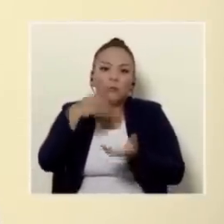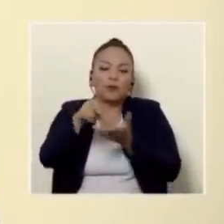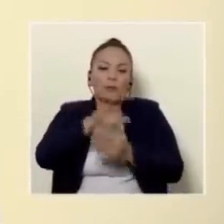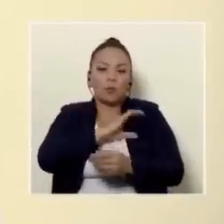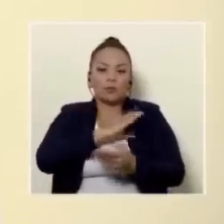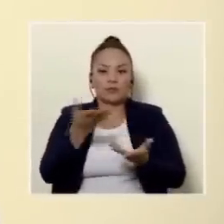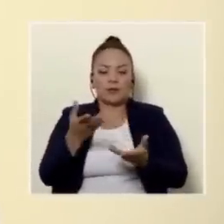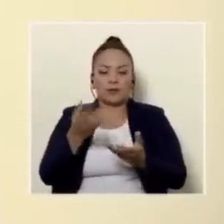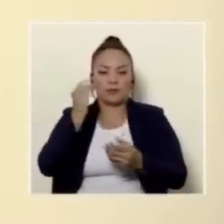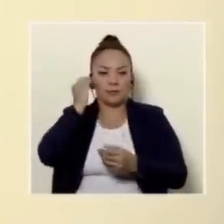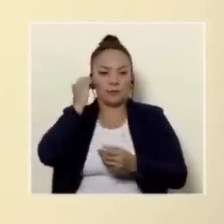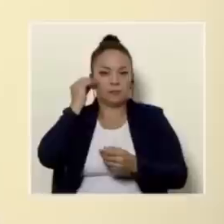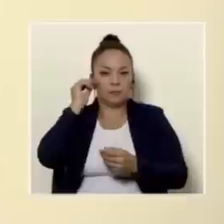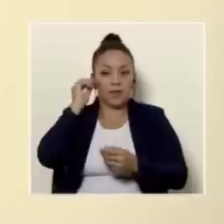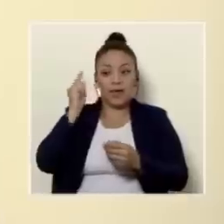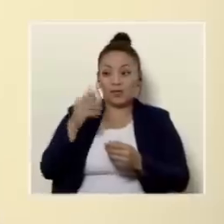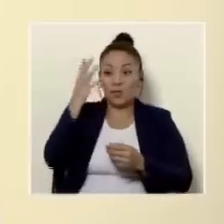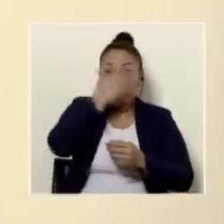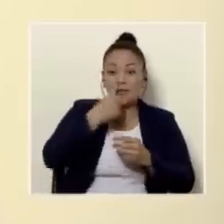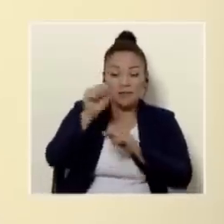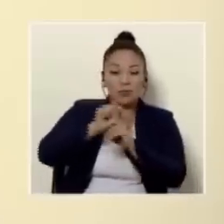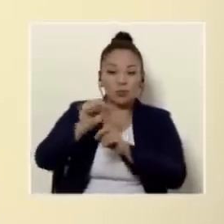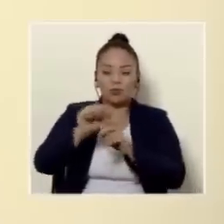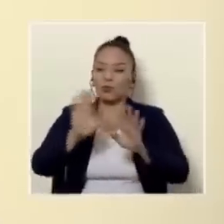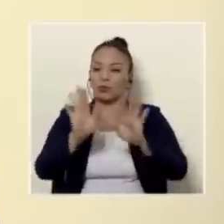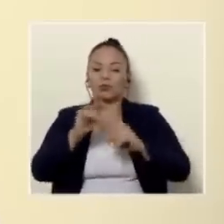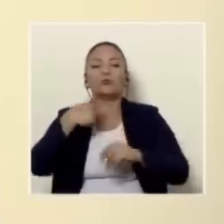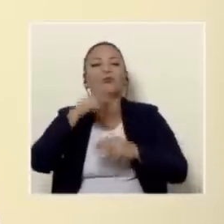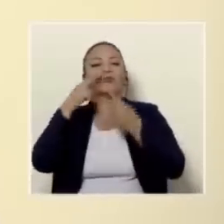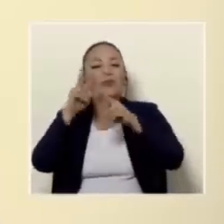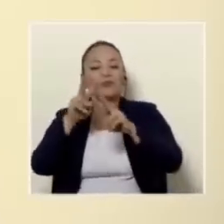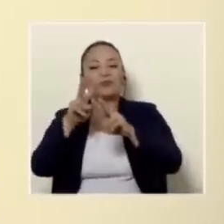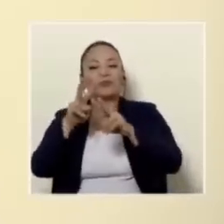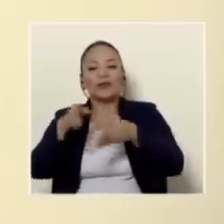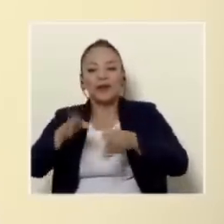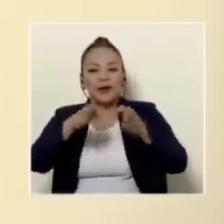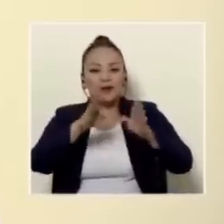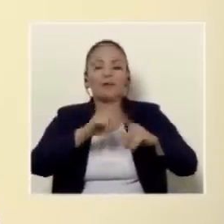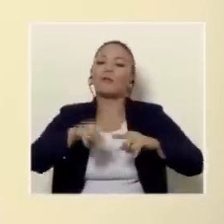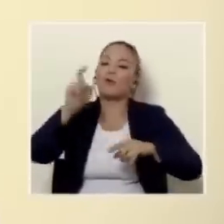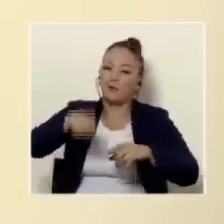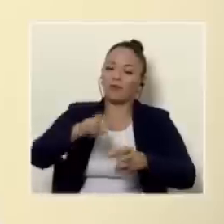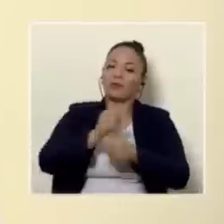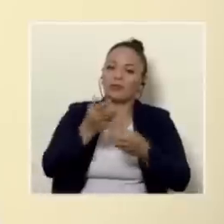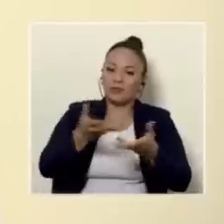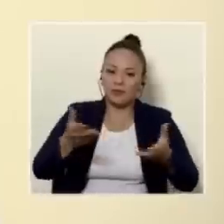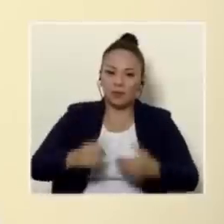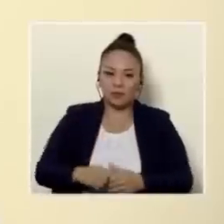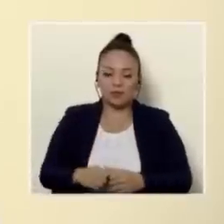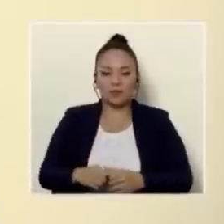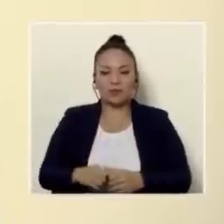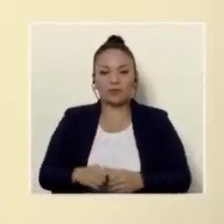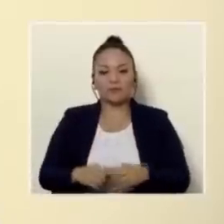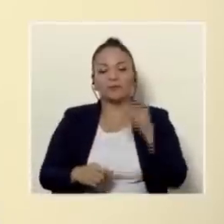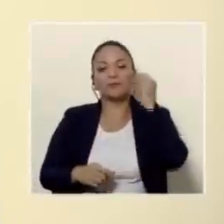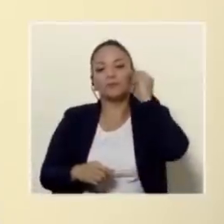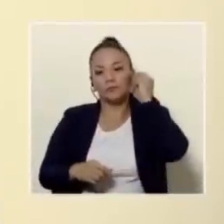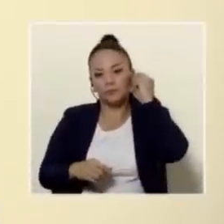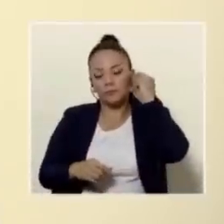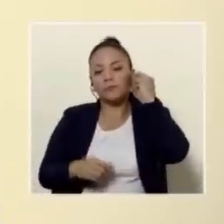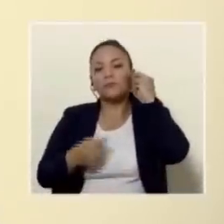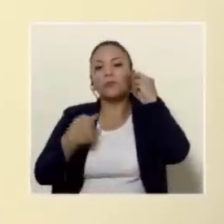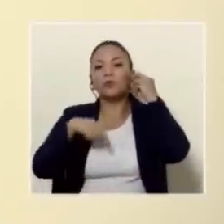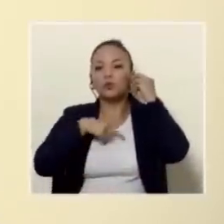Entonces no es una linda película, no. Los vemos en la calle, pero hay que hacer. Y tenemos